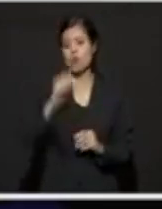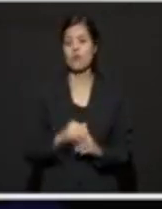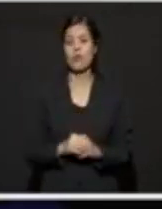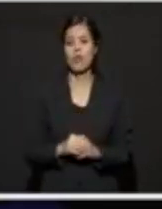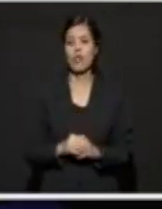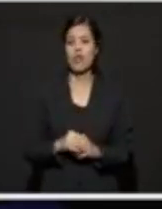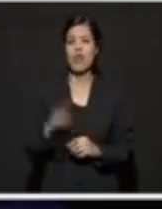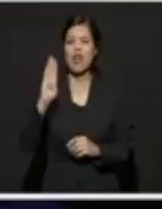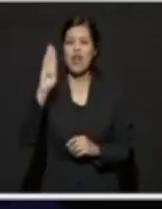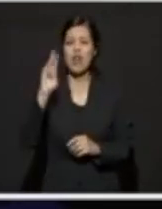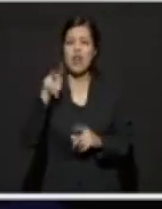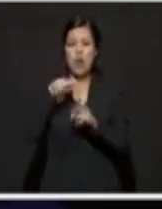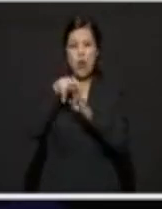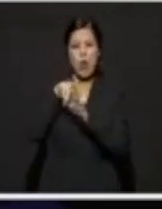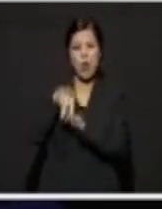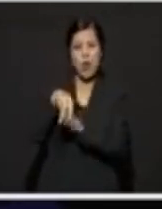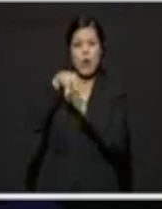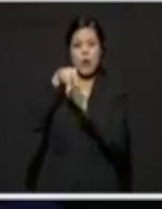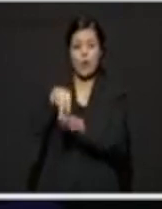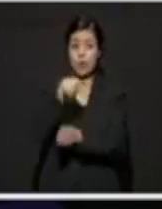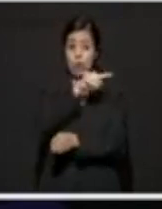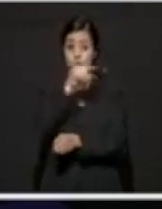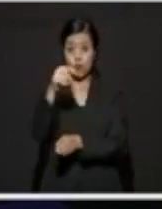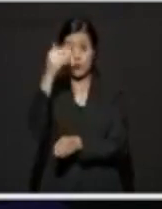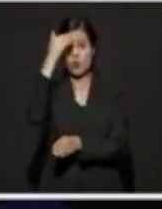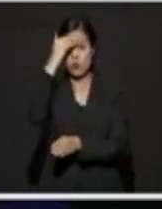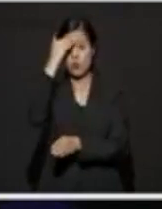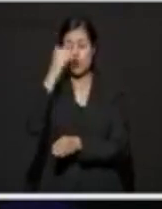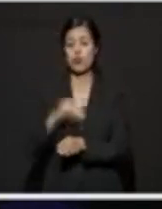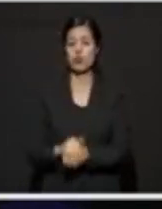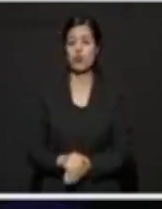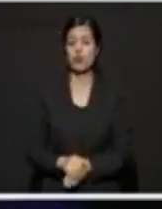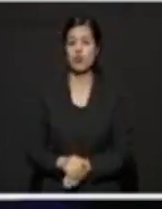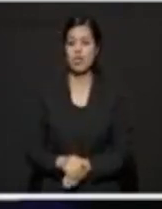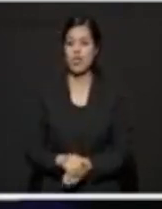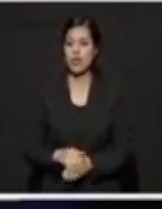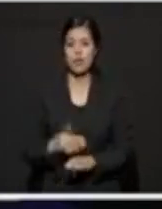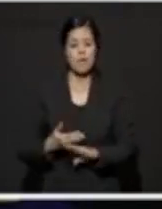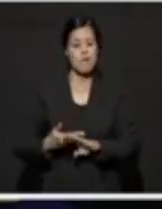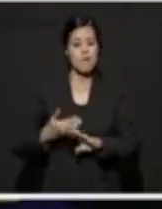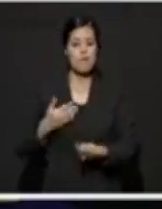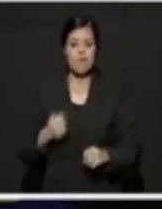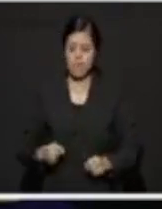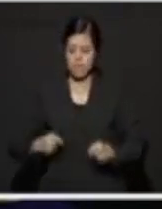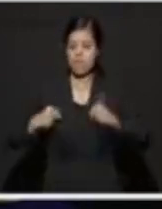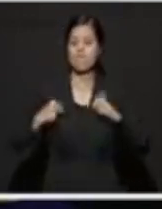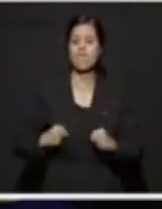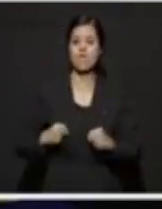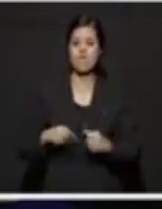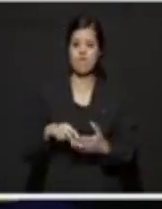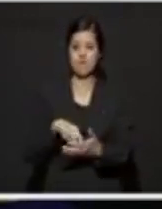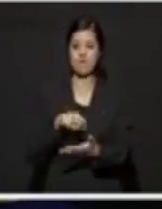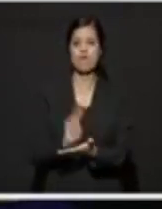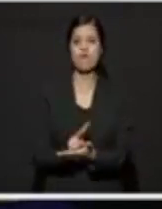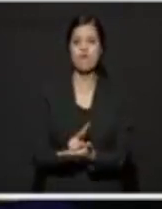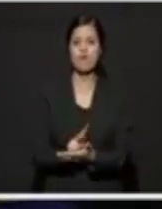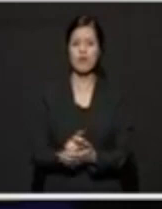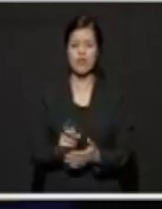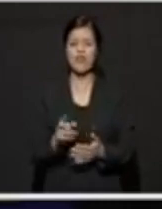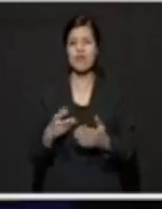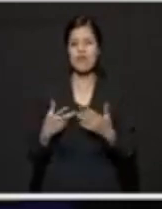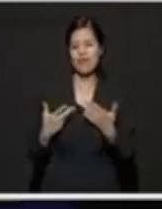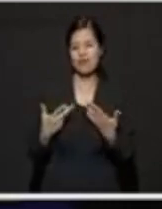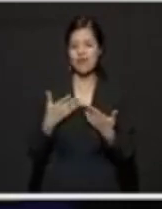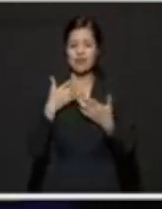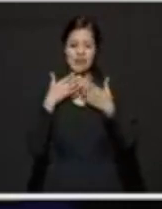El Bronco, ustedes lo conocen mejor que yo, es muy echado para adelante y es muy simpático también.